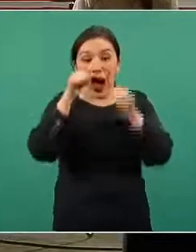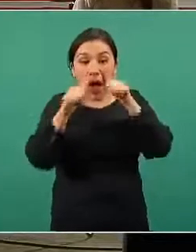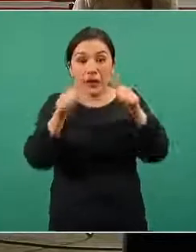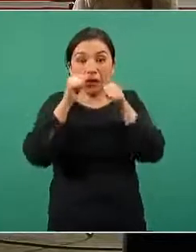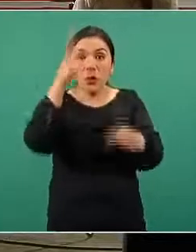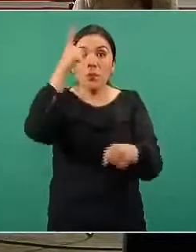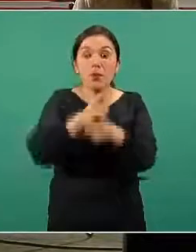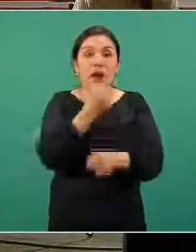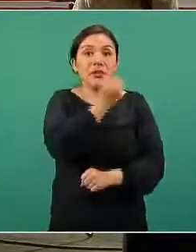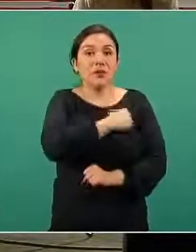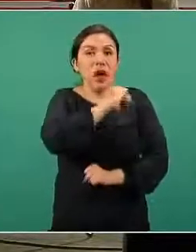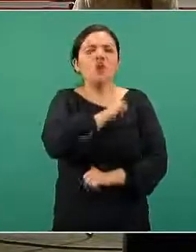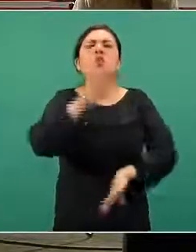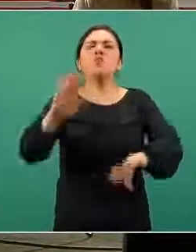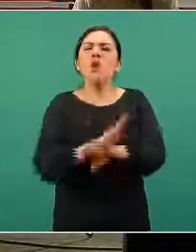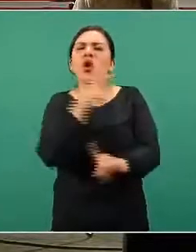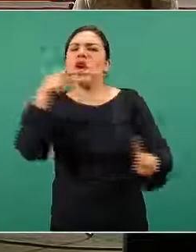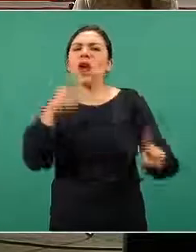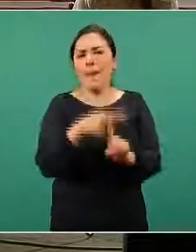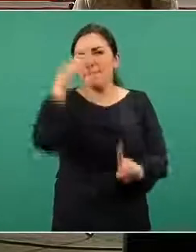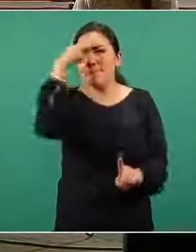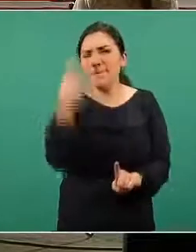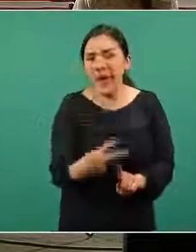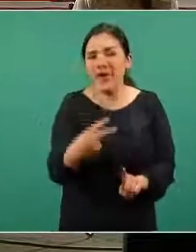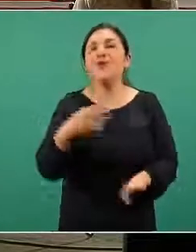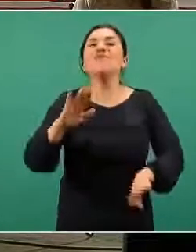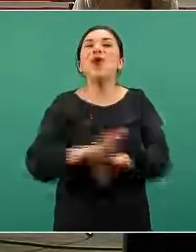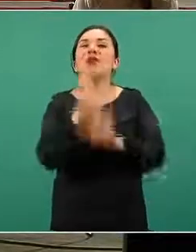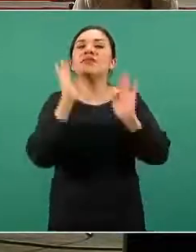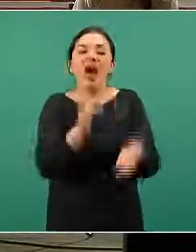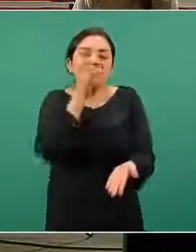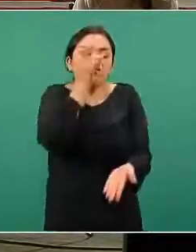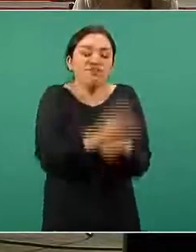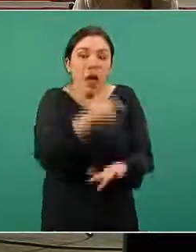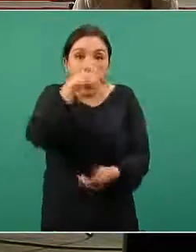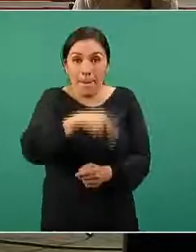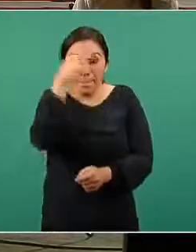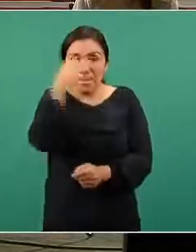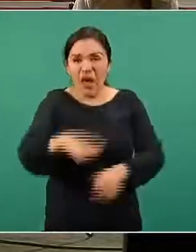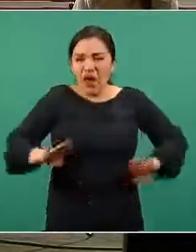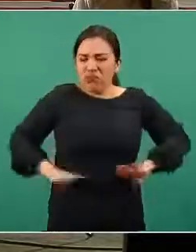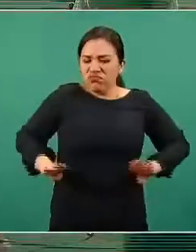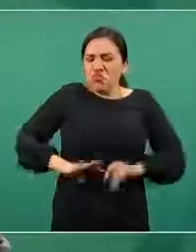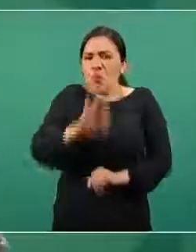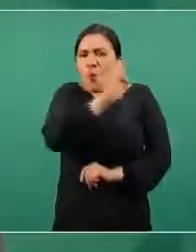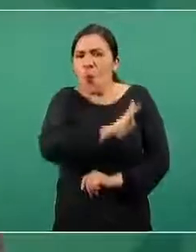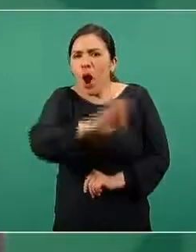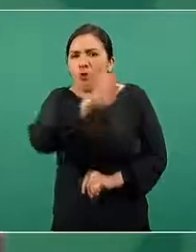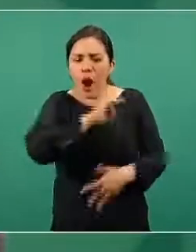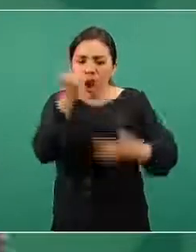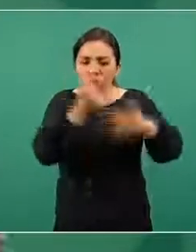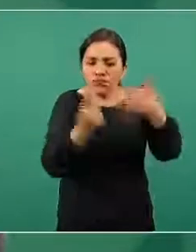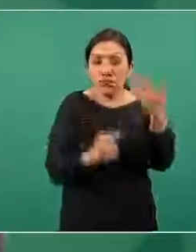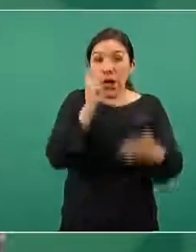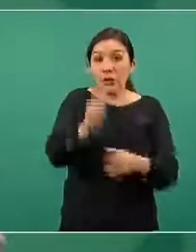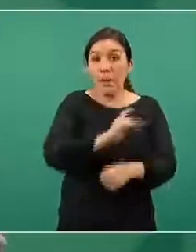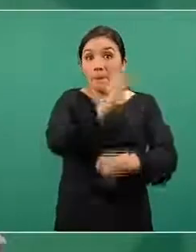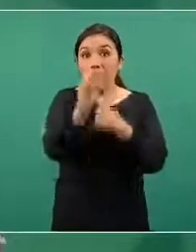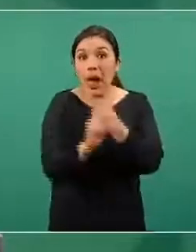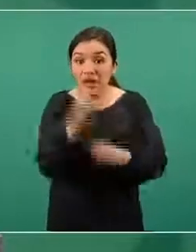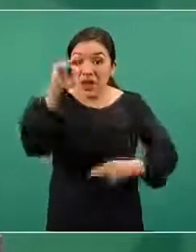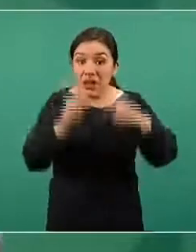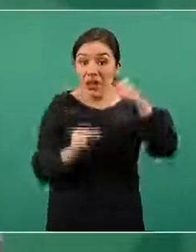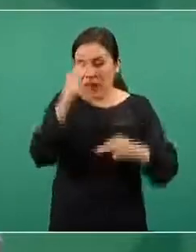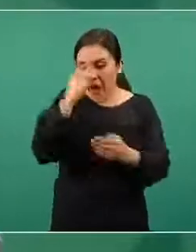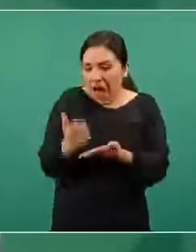que eligió México es precisamente porque identificó en México las mejores posibilidades en un país de este